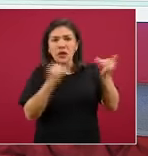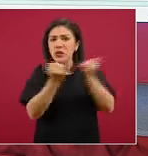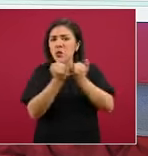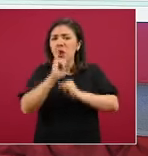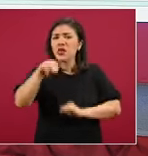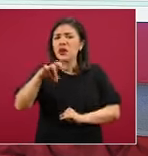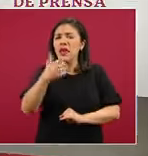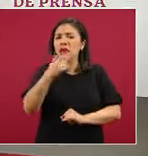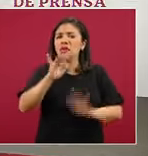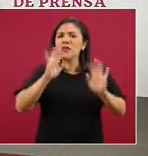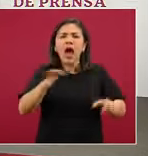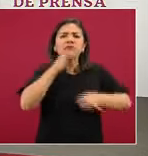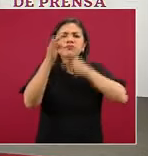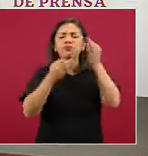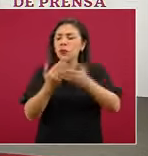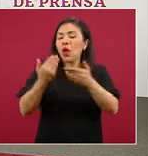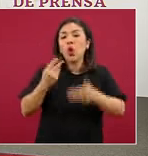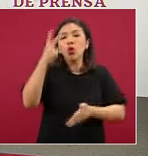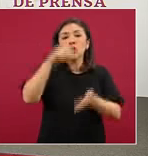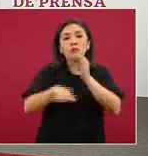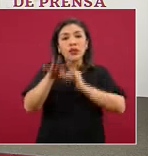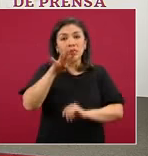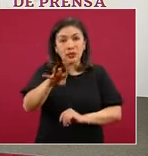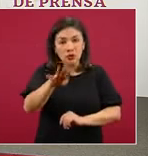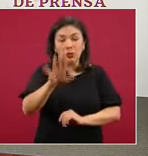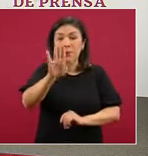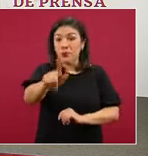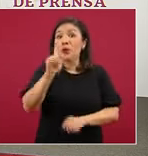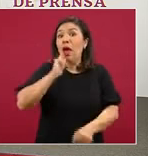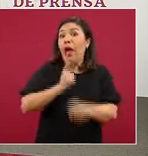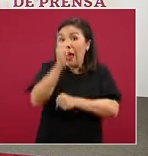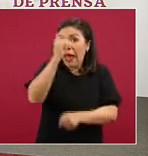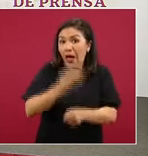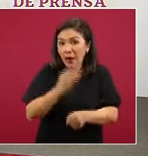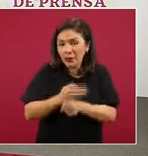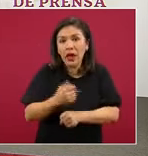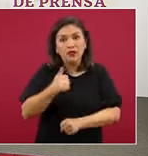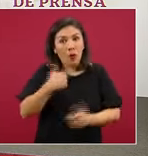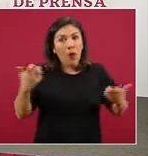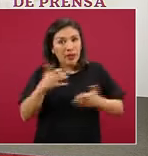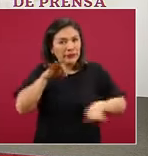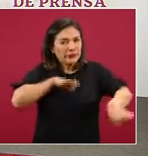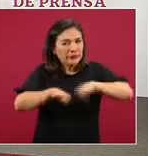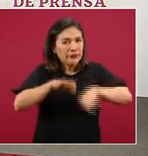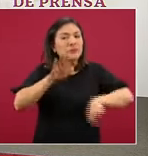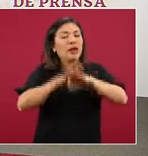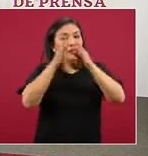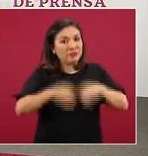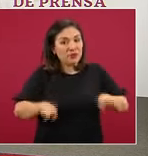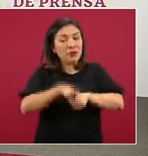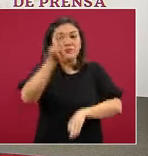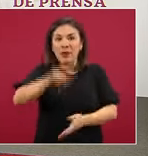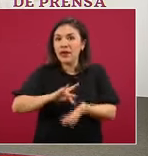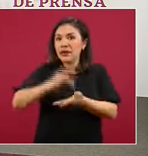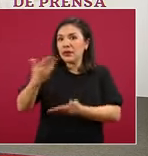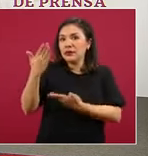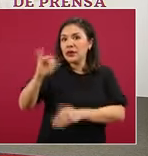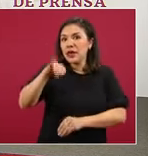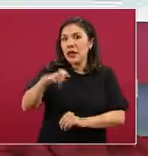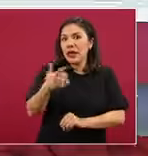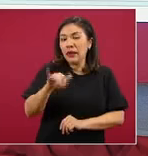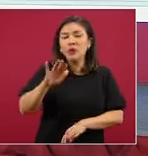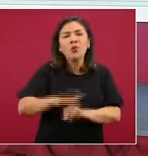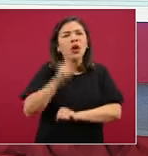la base del 2019 y solamente para que se den cuenta, hizo un esfuerzo muy importante y realmente agradezco a INEGI porque